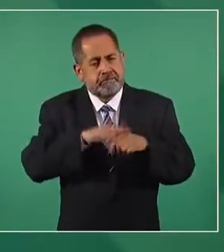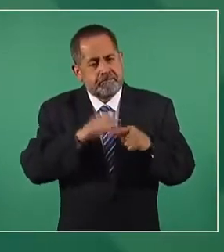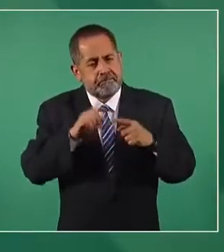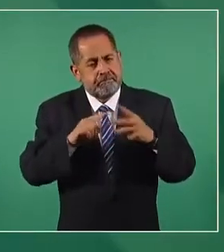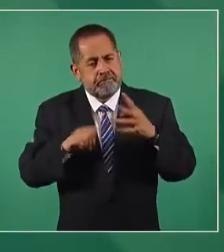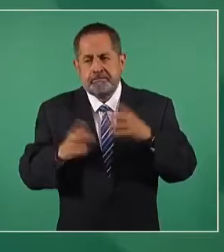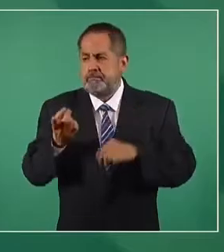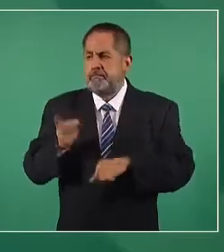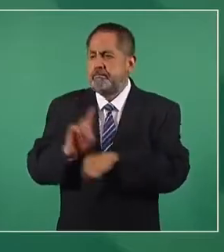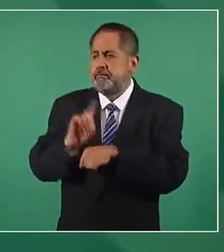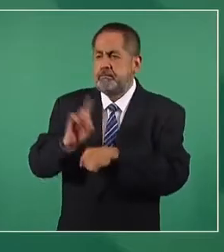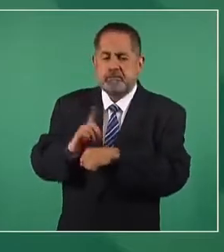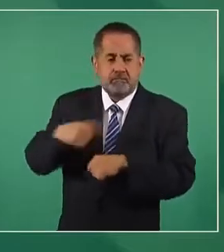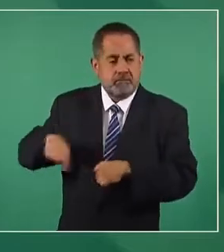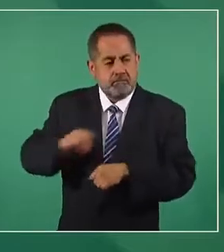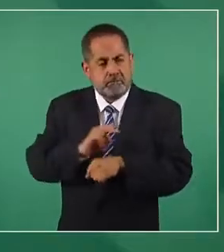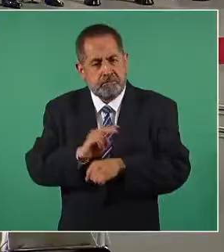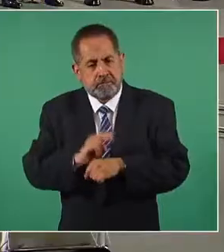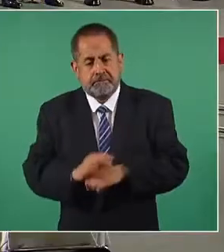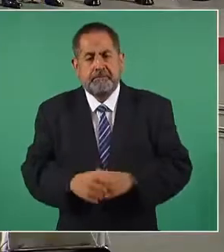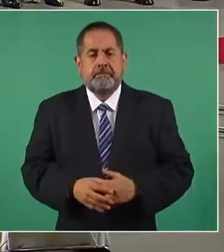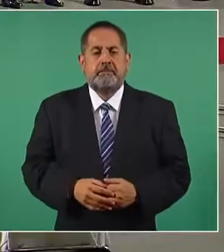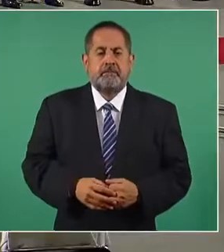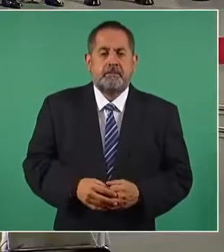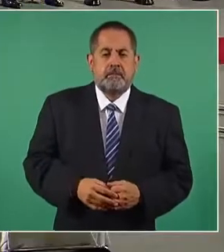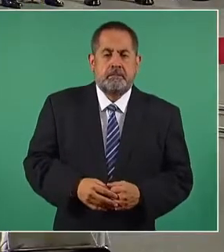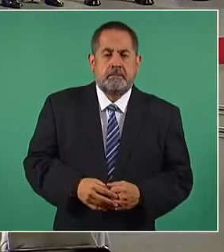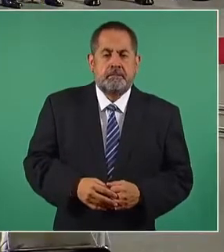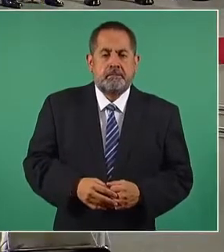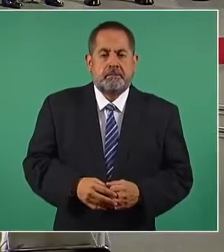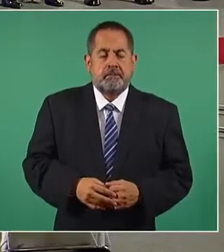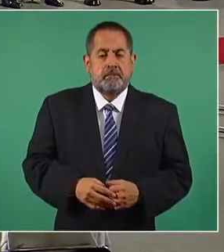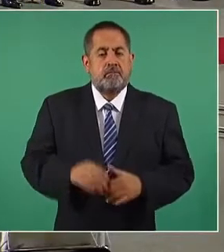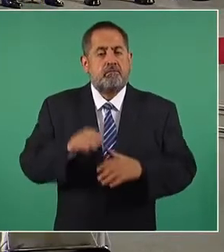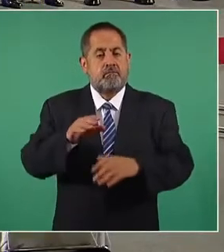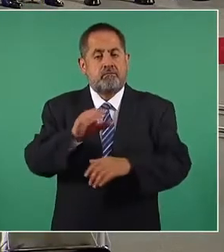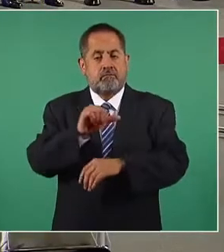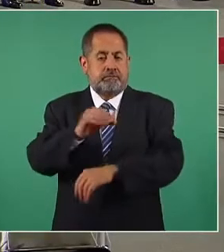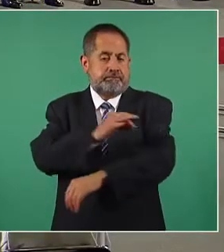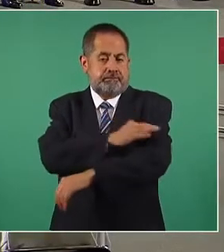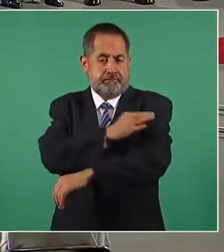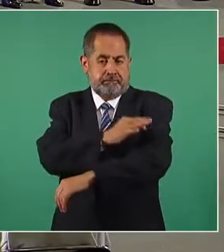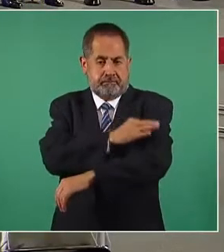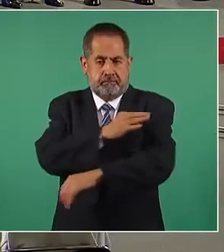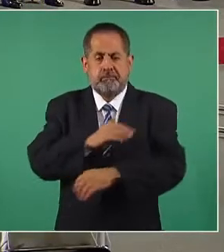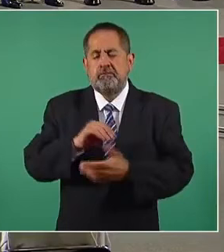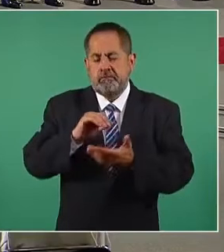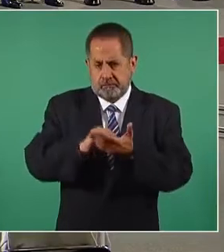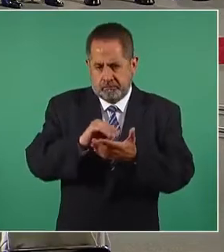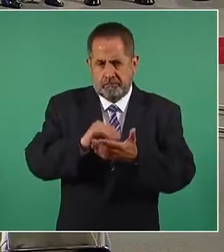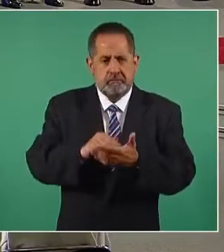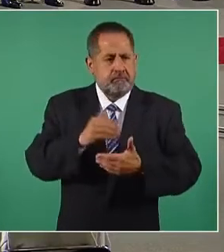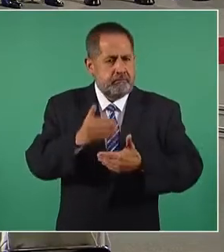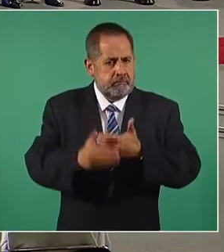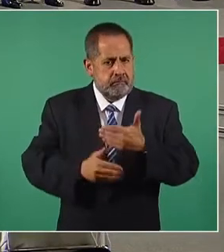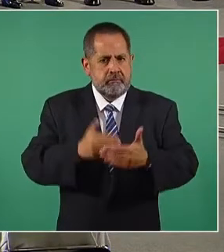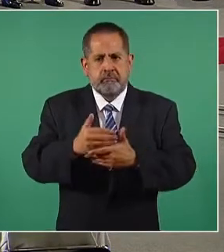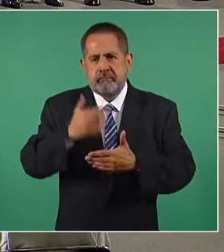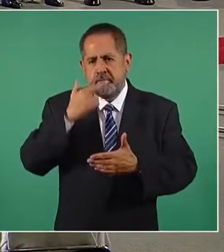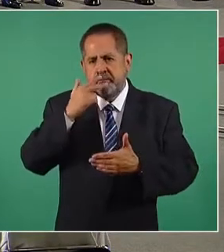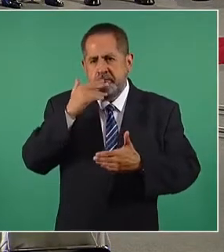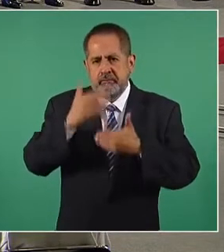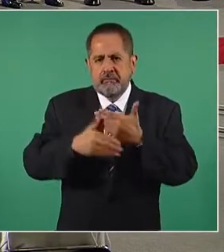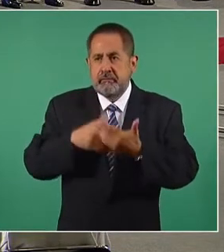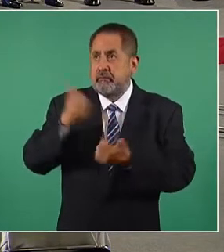días monitoreamos de la epidemia. Respecto a la vacunación, seguimos avanzando, seguimos